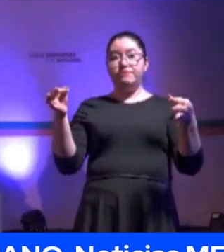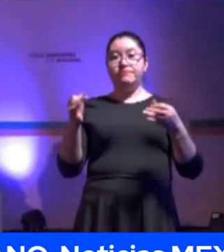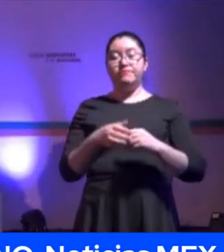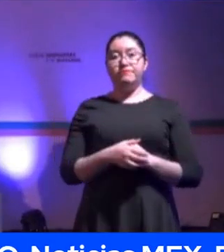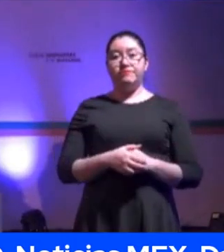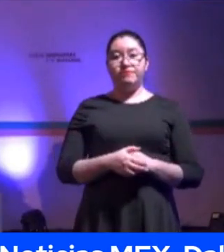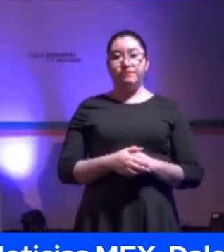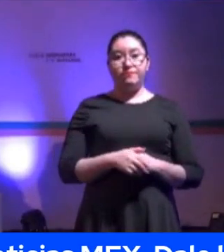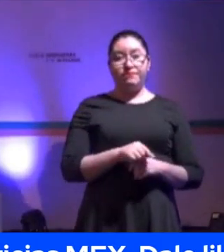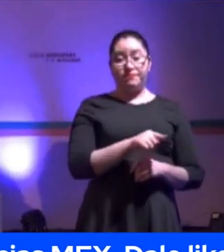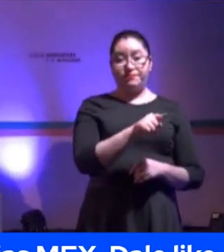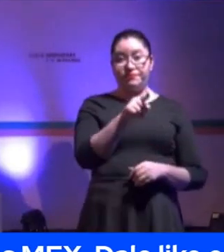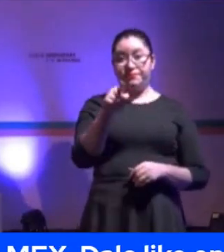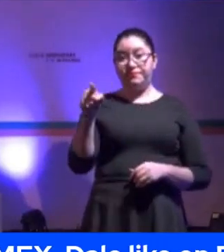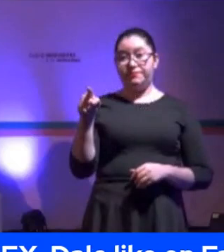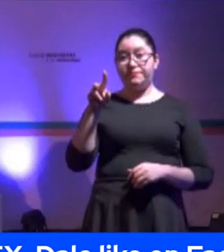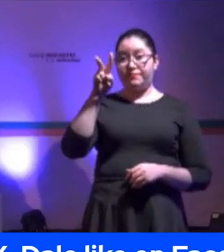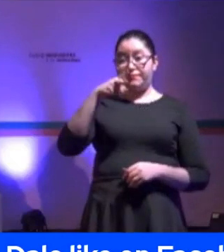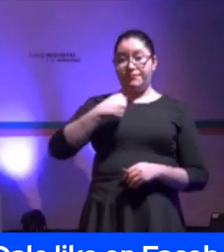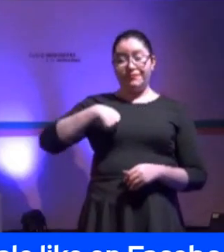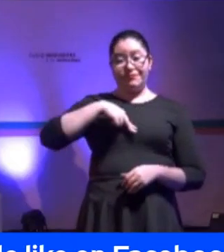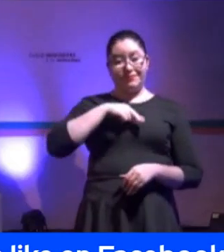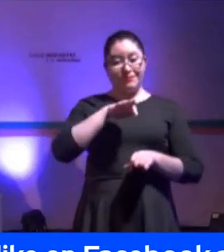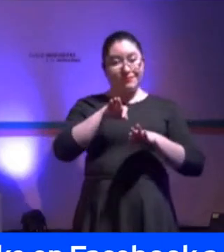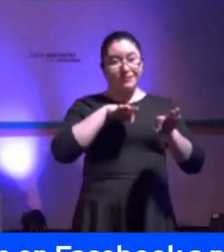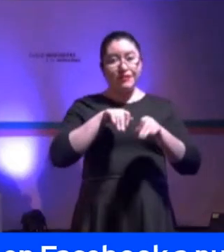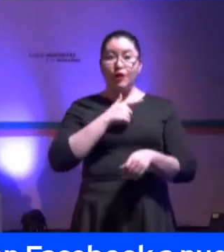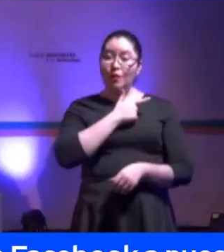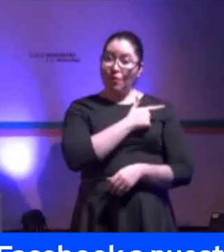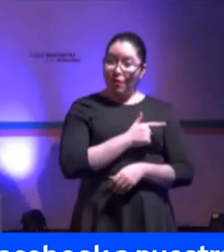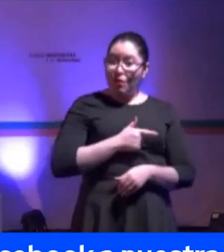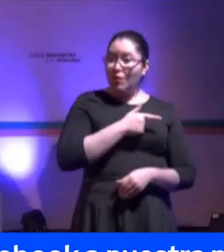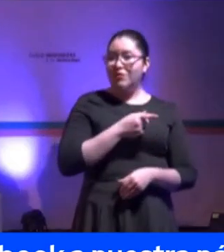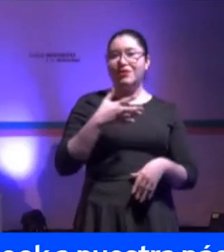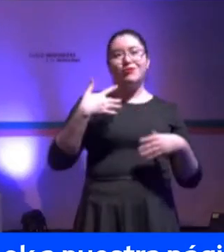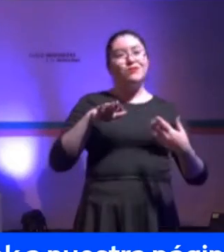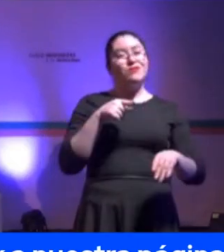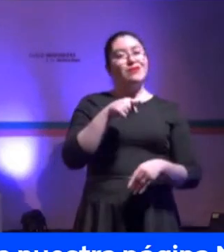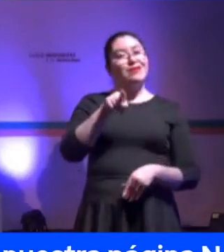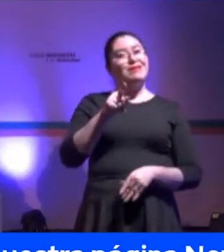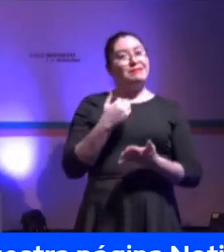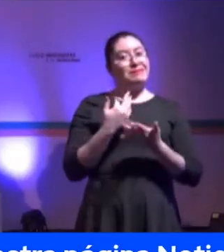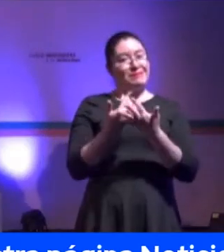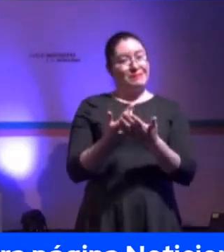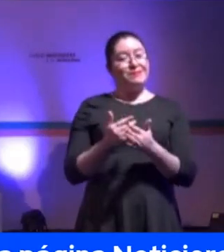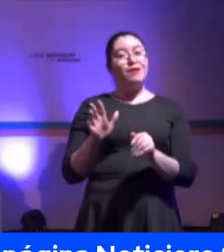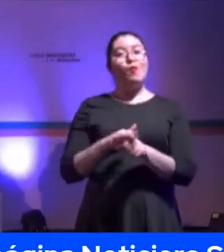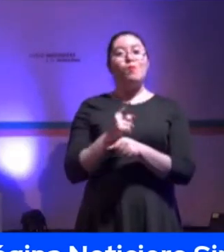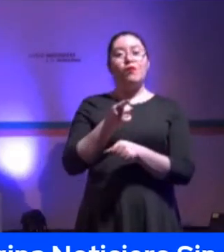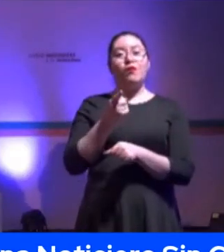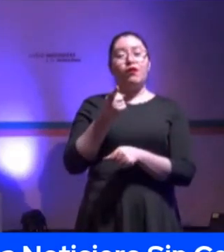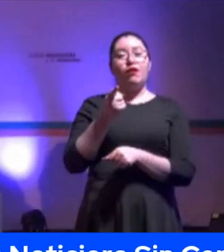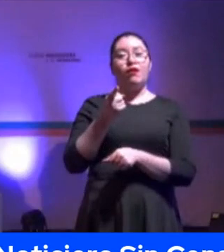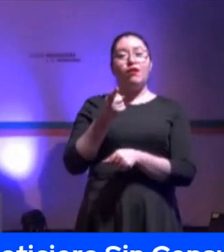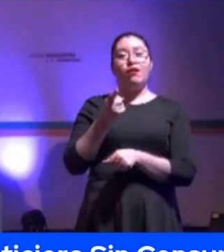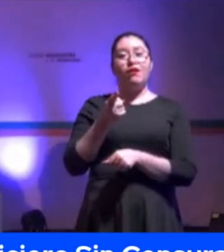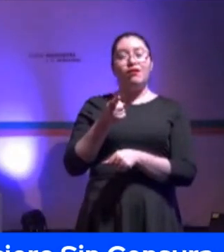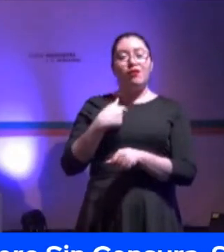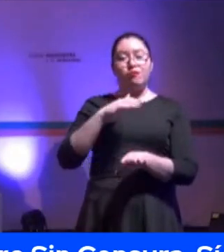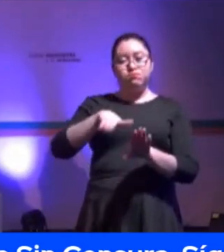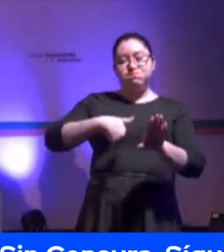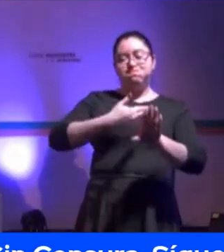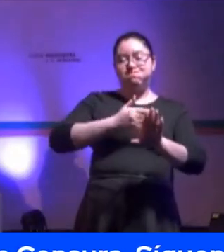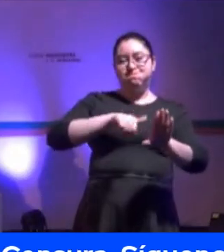si realmente aprecian lo que hacemos, prepárense porque lo más intenso de los